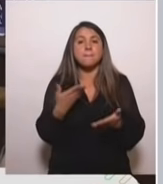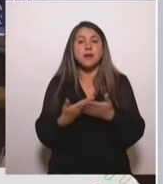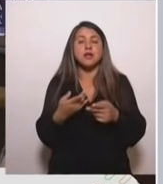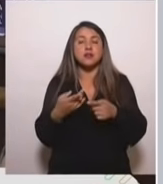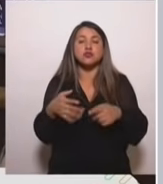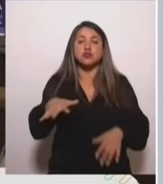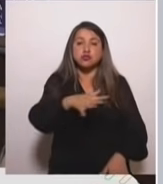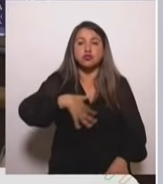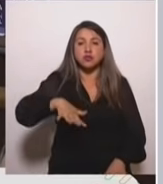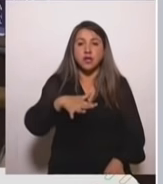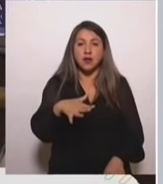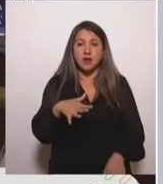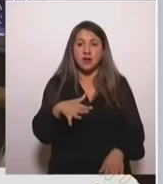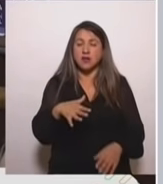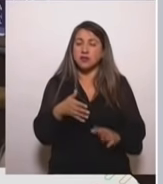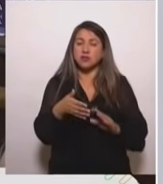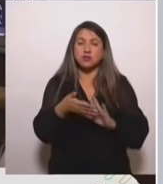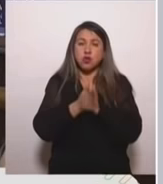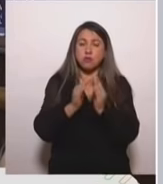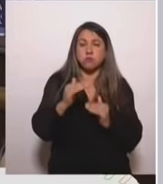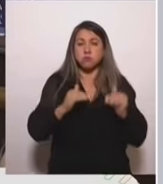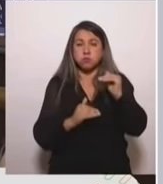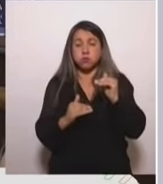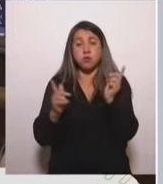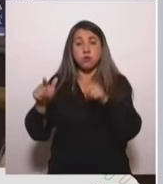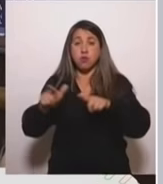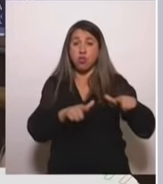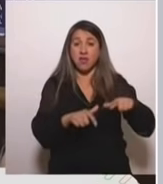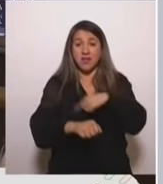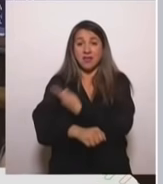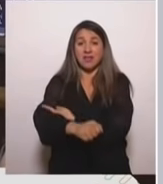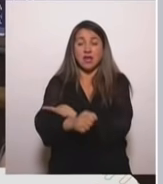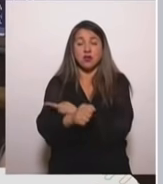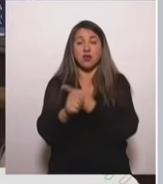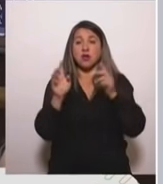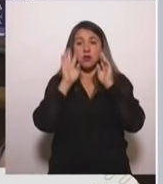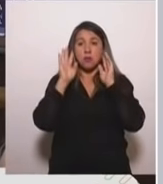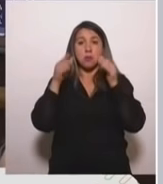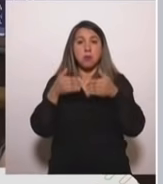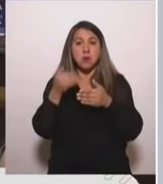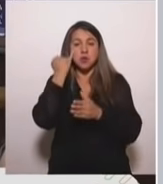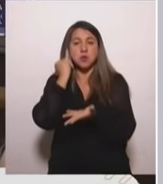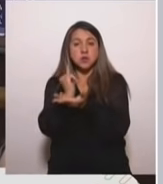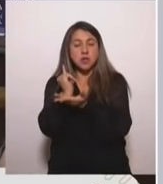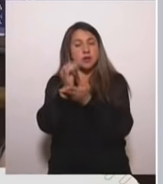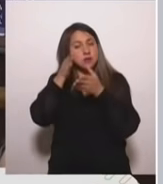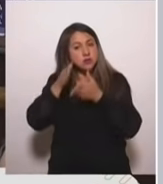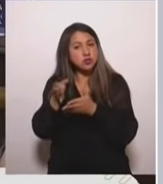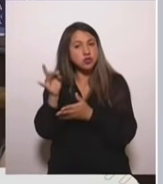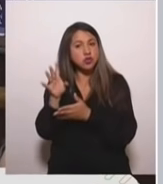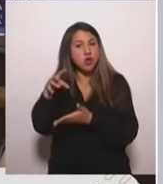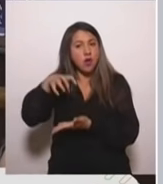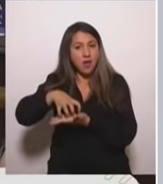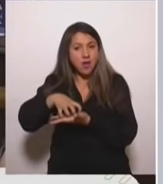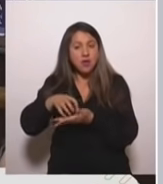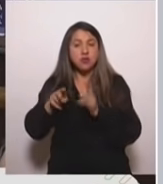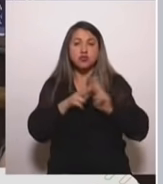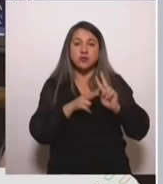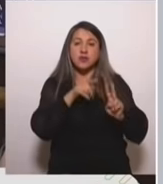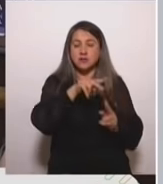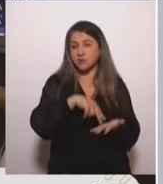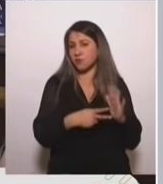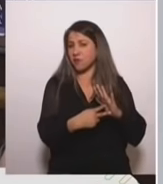hacer presente que a mí en lo personal me preocupa enormemente que no se ha hablado absolutamente nada de la Secretaría Técnica